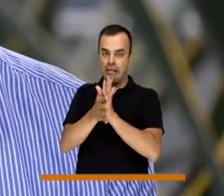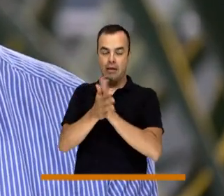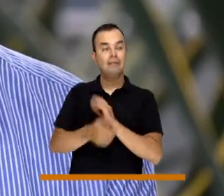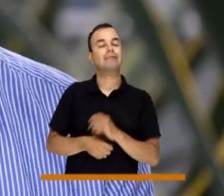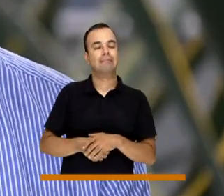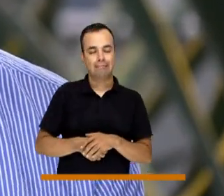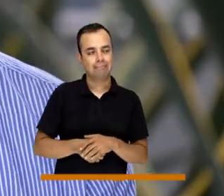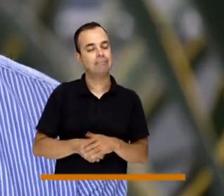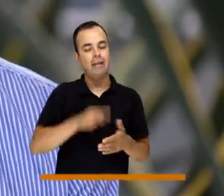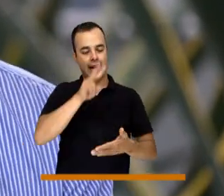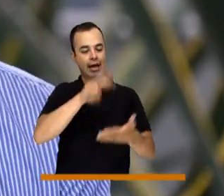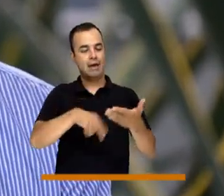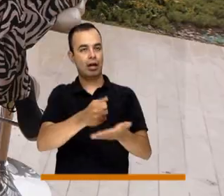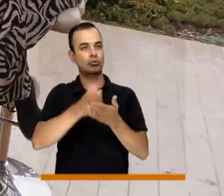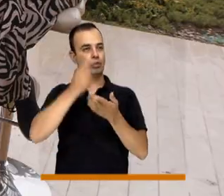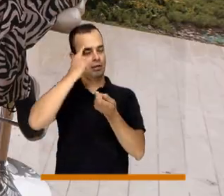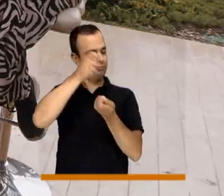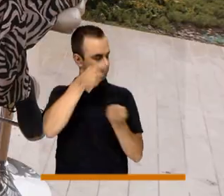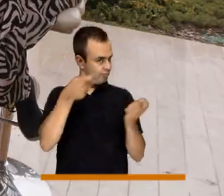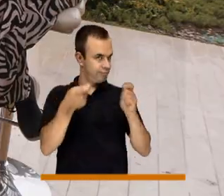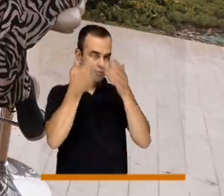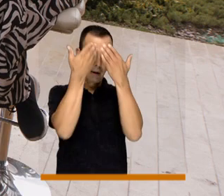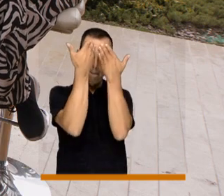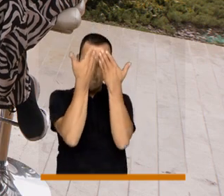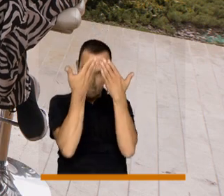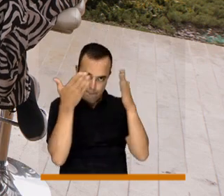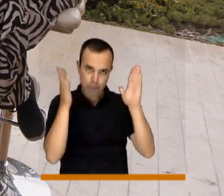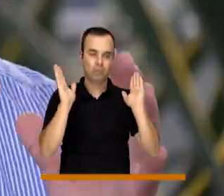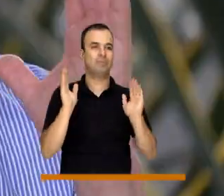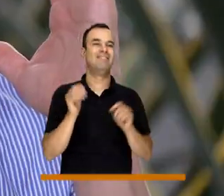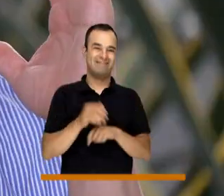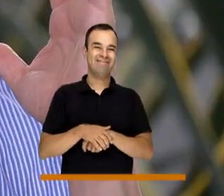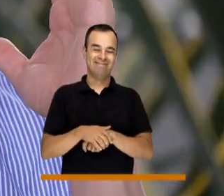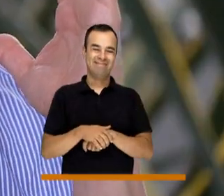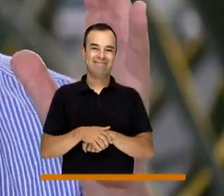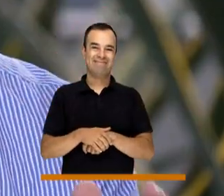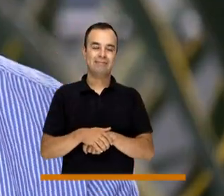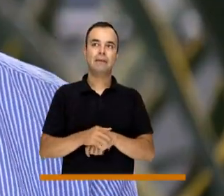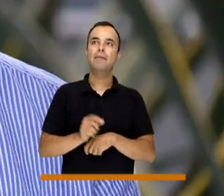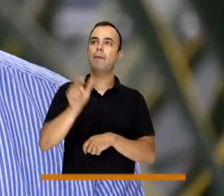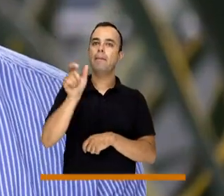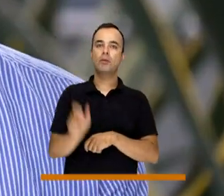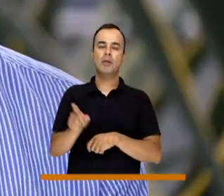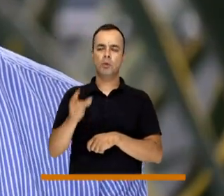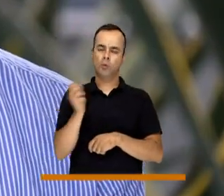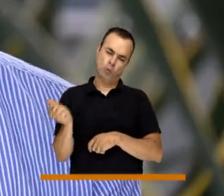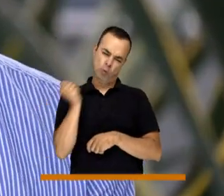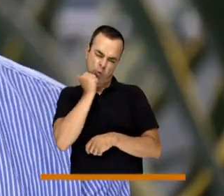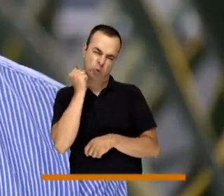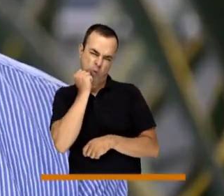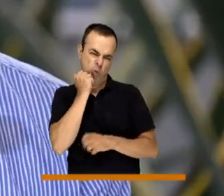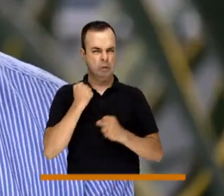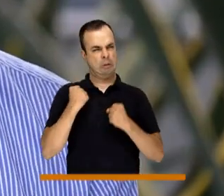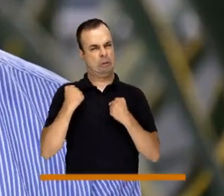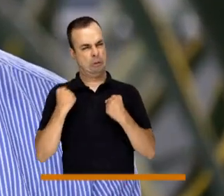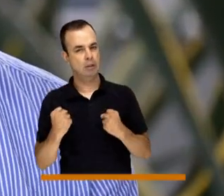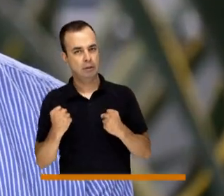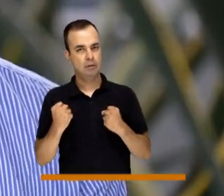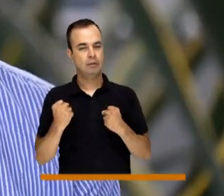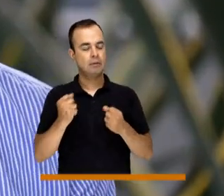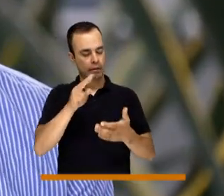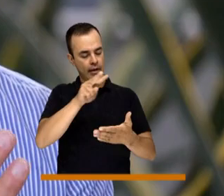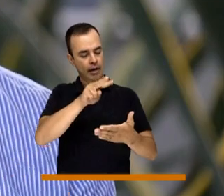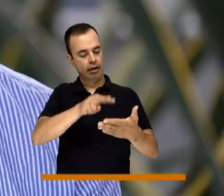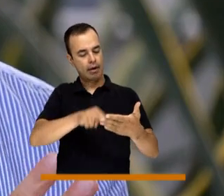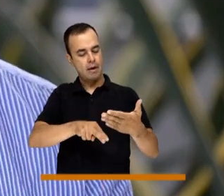independiente de la edad, cambia la mente. Y eso ayuda muchísimo. El que sea obstinado y el que no tenga la capacidad y que sea terco,